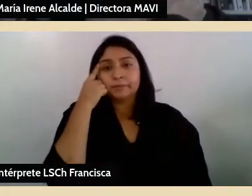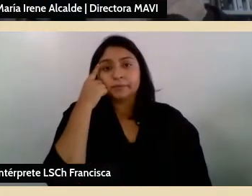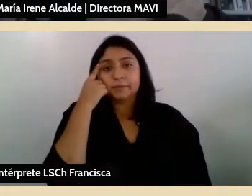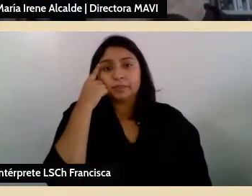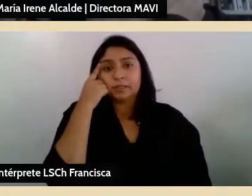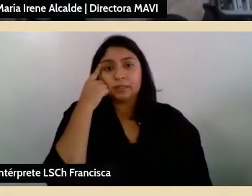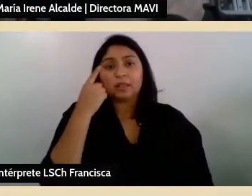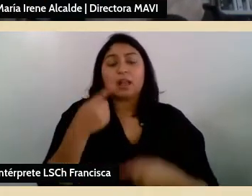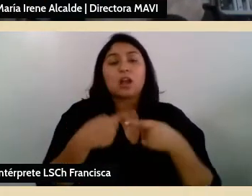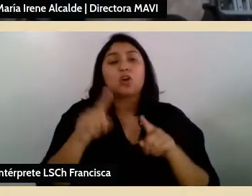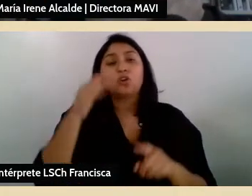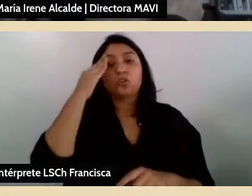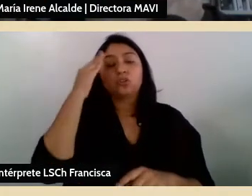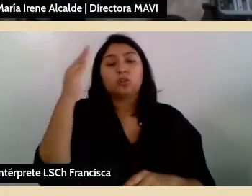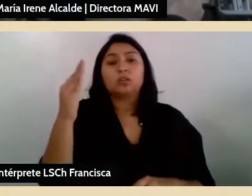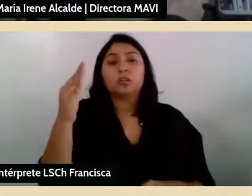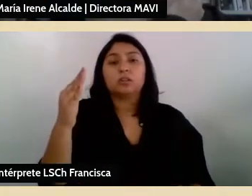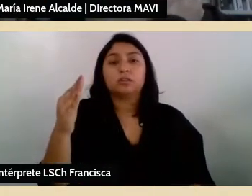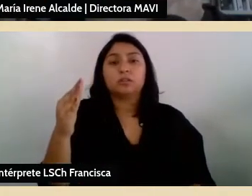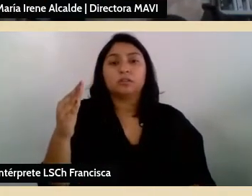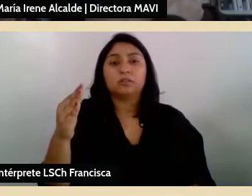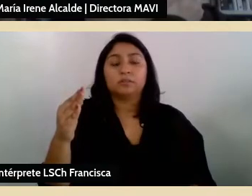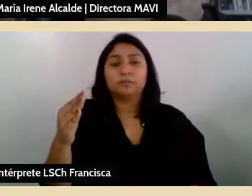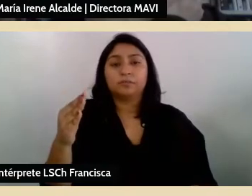el otro día, ¿sabes qué? Escuchaba